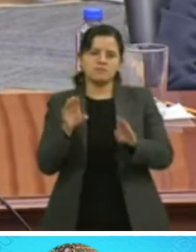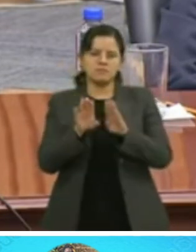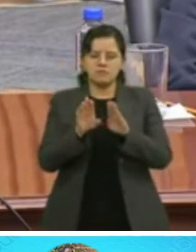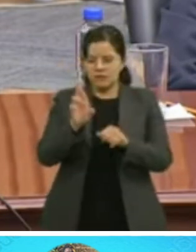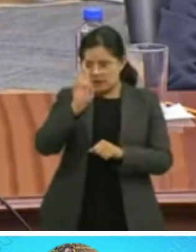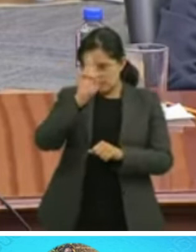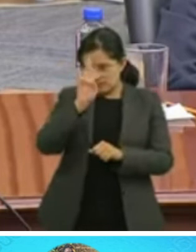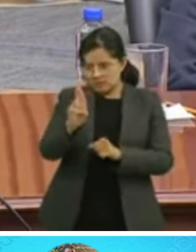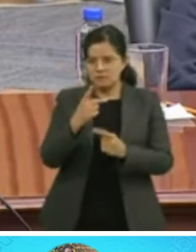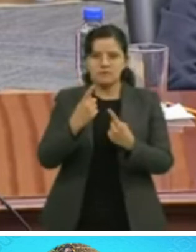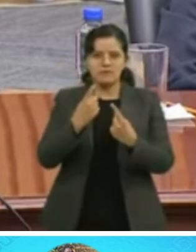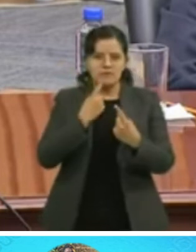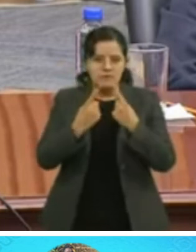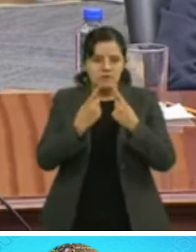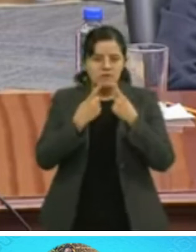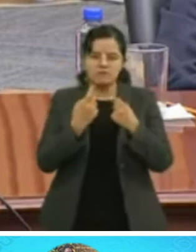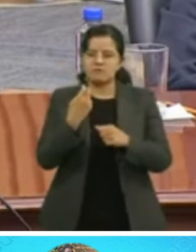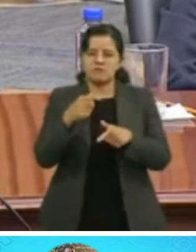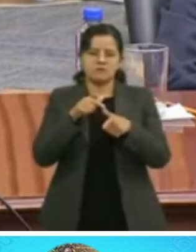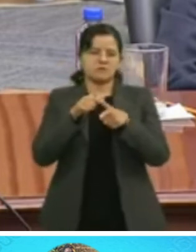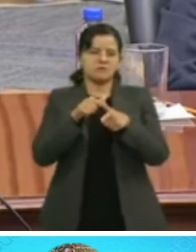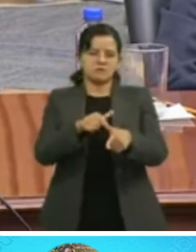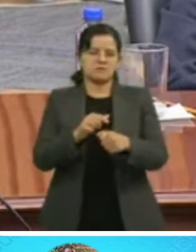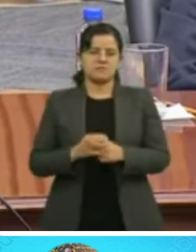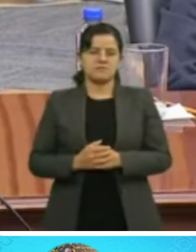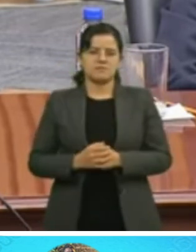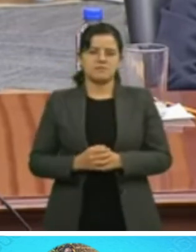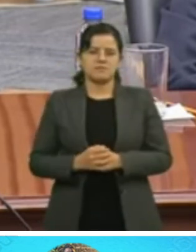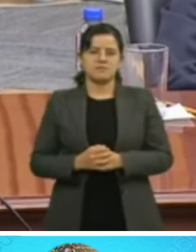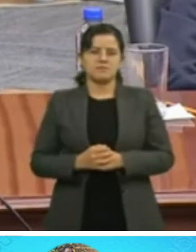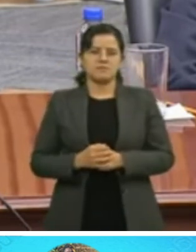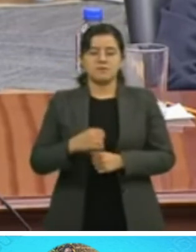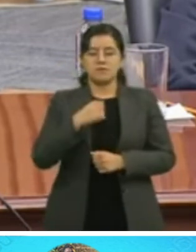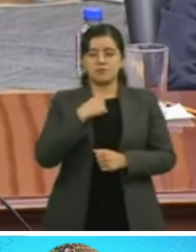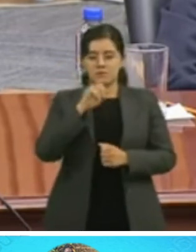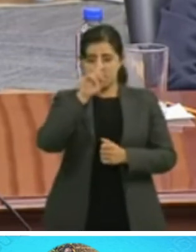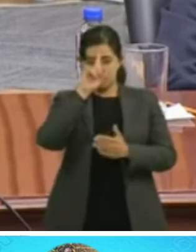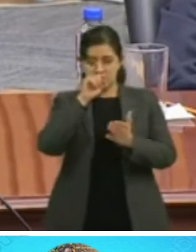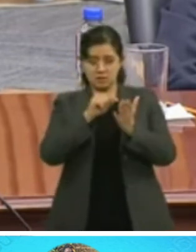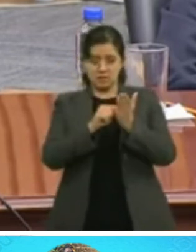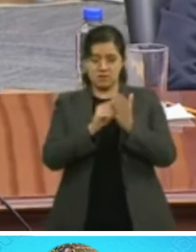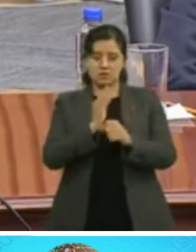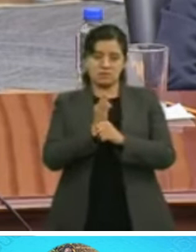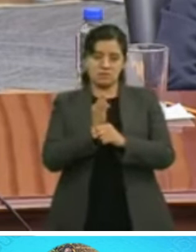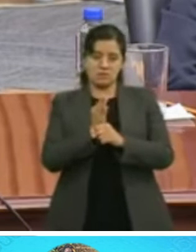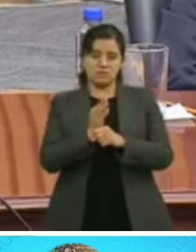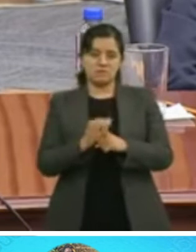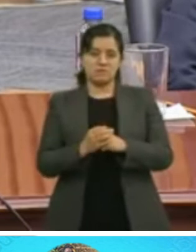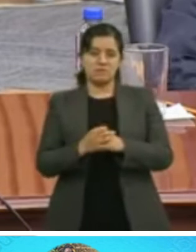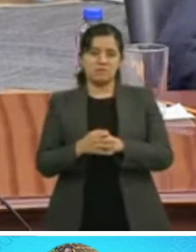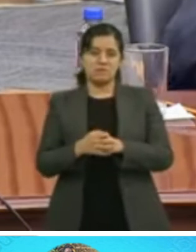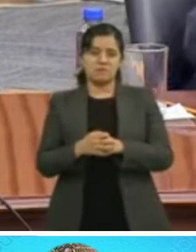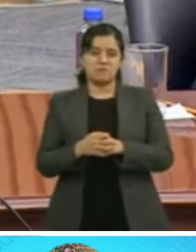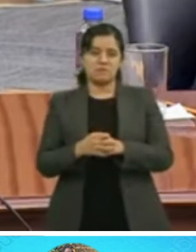y con diálogo. Y así va a seguir siendo. Creo que en esta circunstancia en la que estamos,